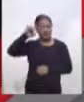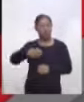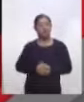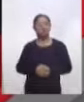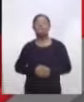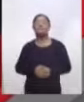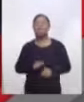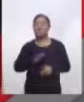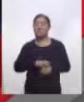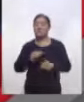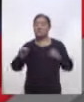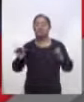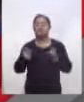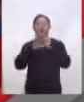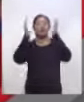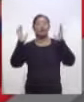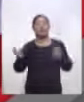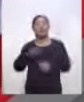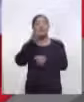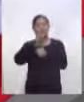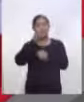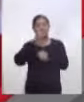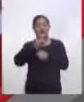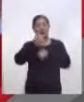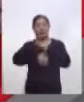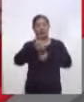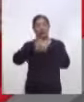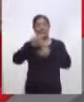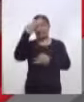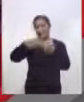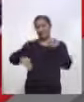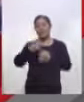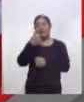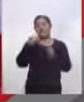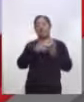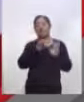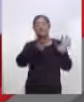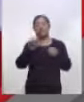el más sorprendente fue el tercer partido de la final de la temporada